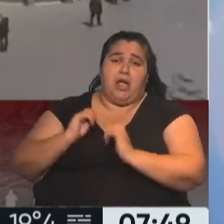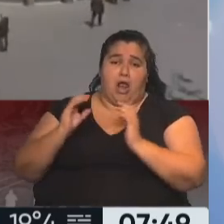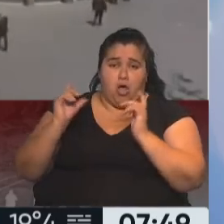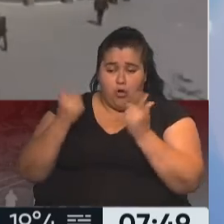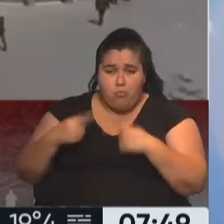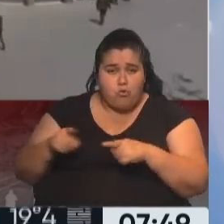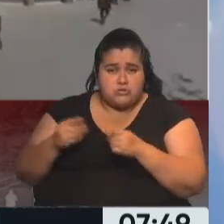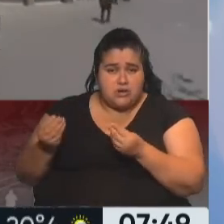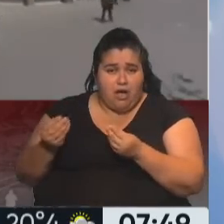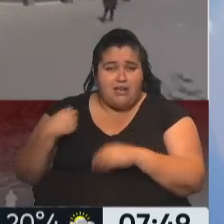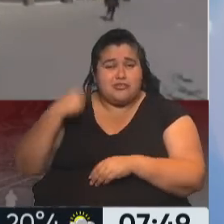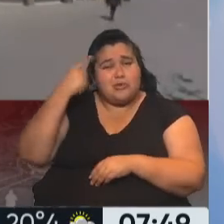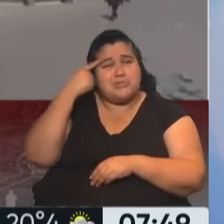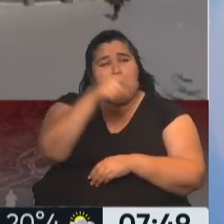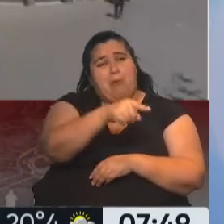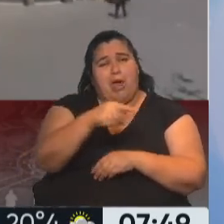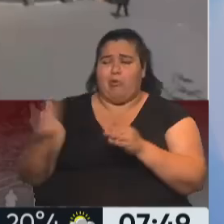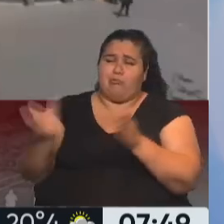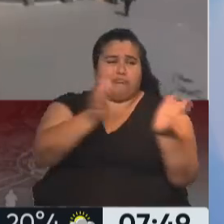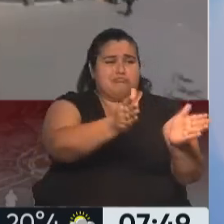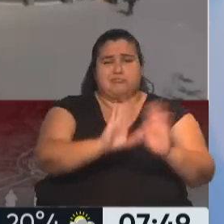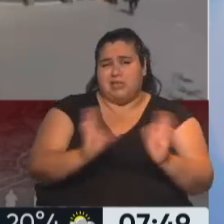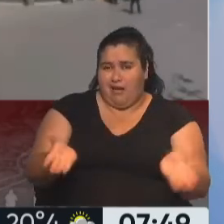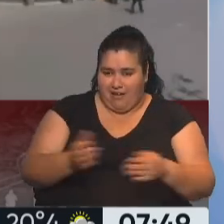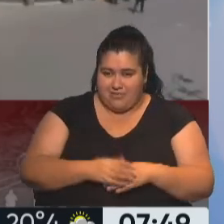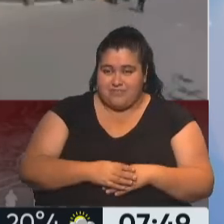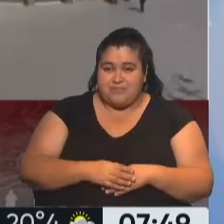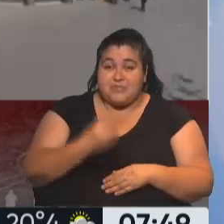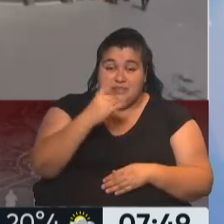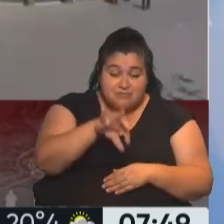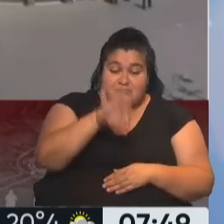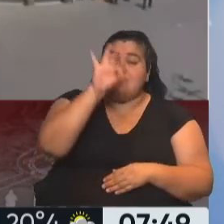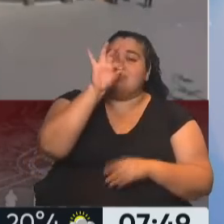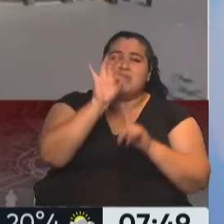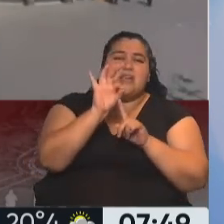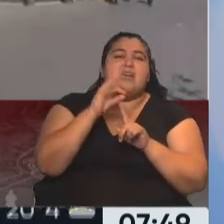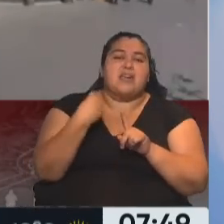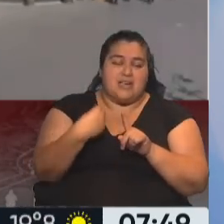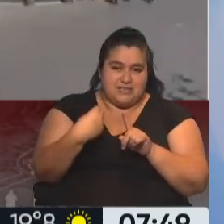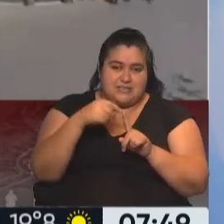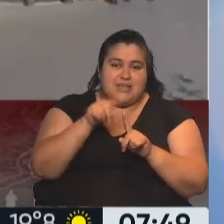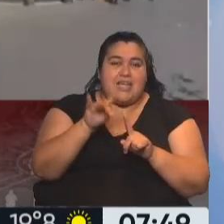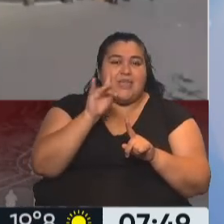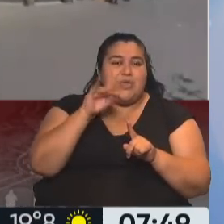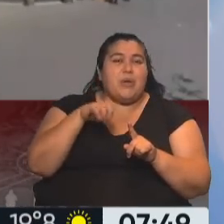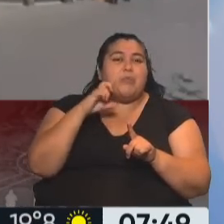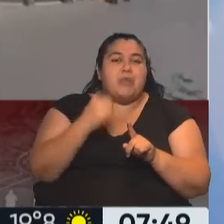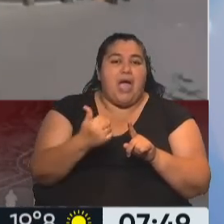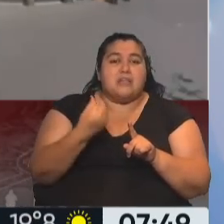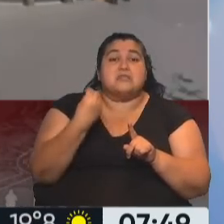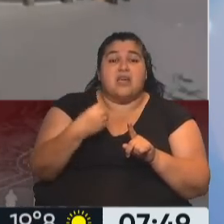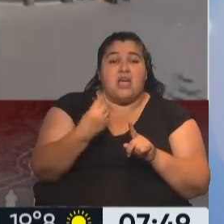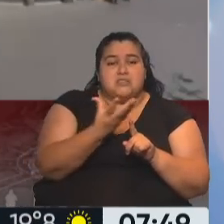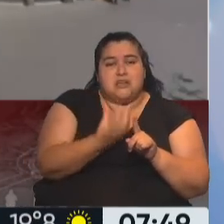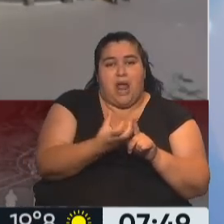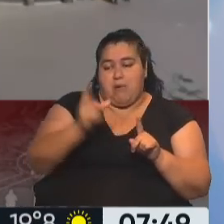discos. Y yo pensé que eran para vos. Dice, lo único que te pido es que el de Edith Piaf me lo grabes a cassette cuando puedas, no te apures.